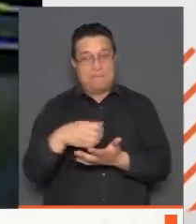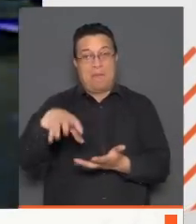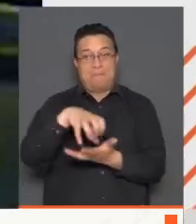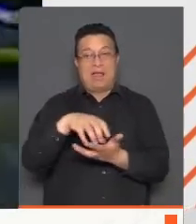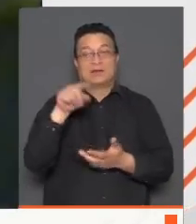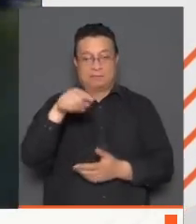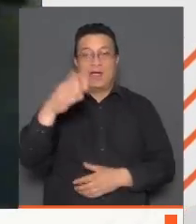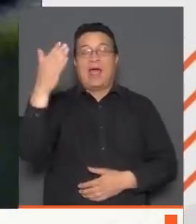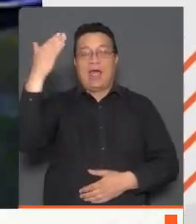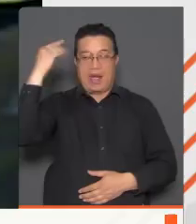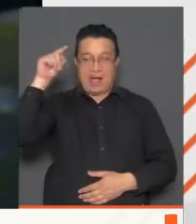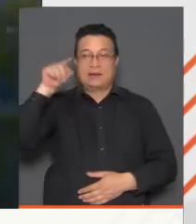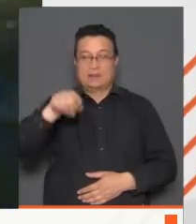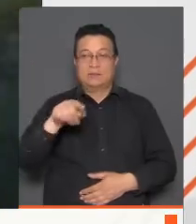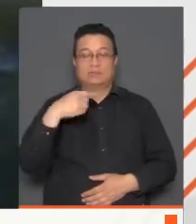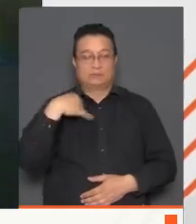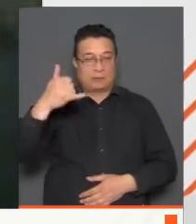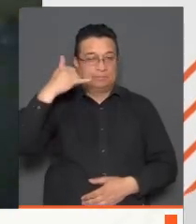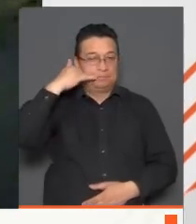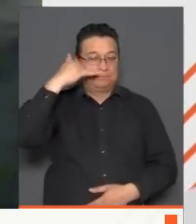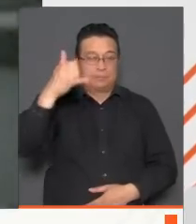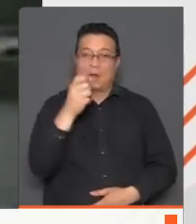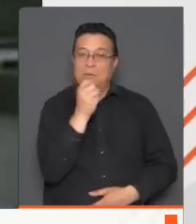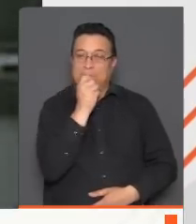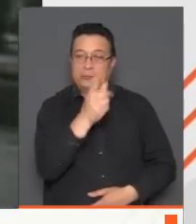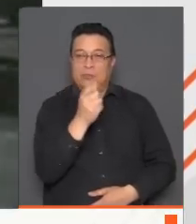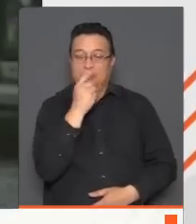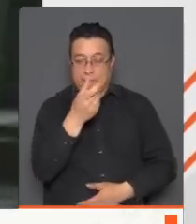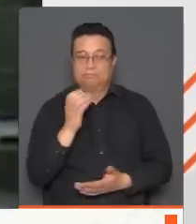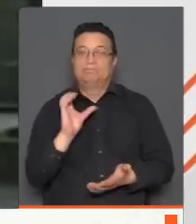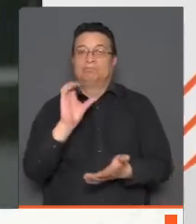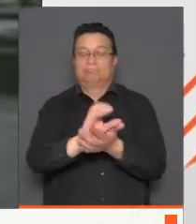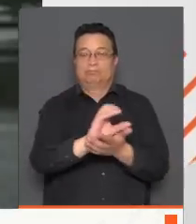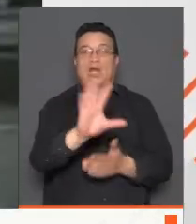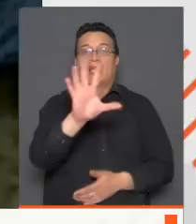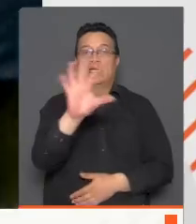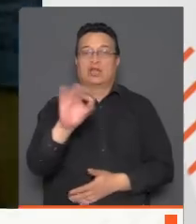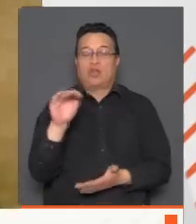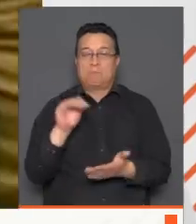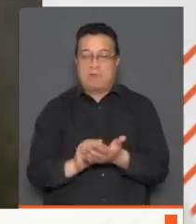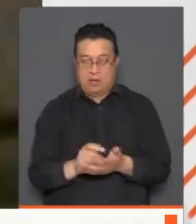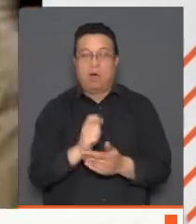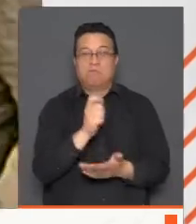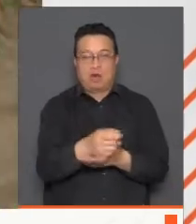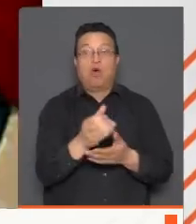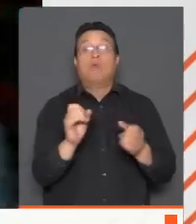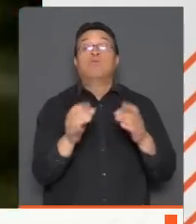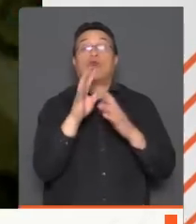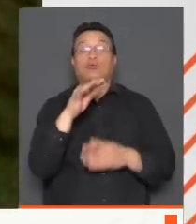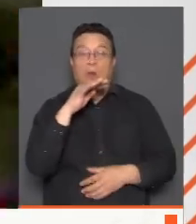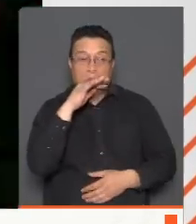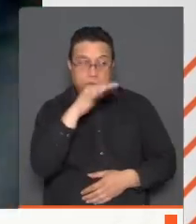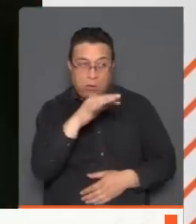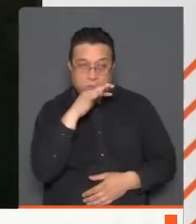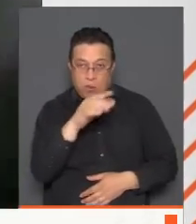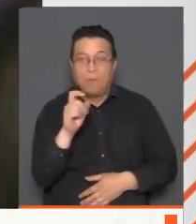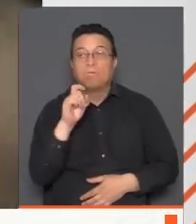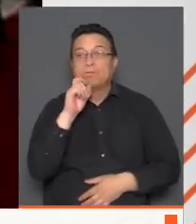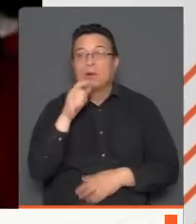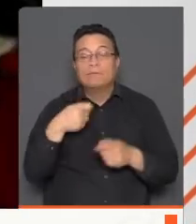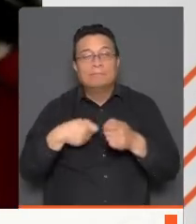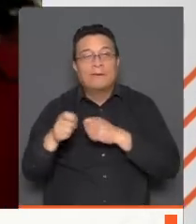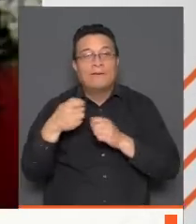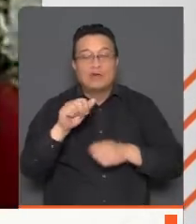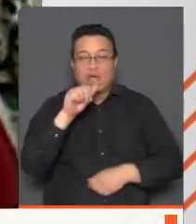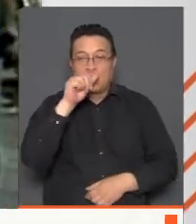ese entonces un fondo de denuncias con recompensas de 500.000 pesos para quienes entregaran pistas sobre el tráfico de drogas